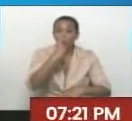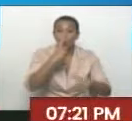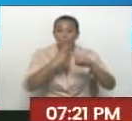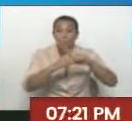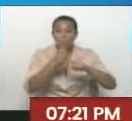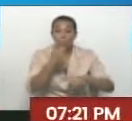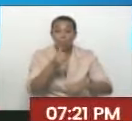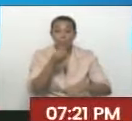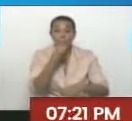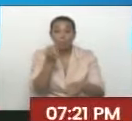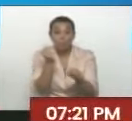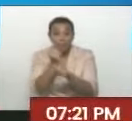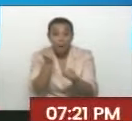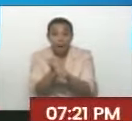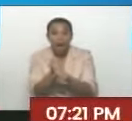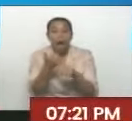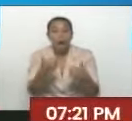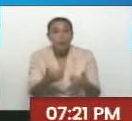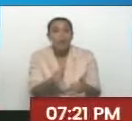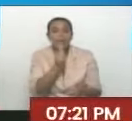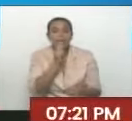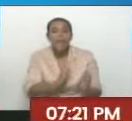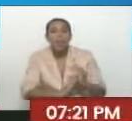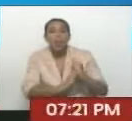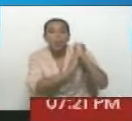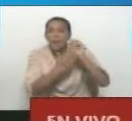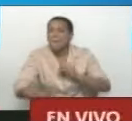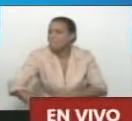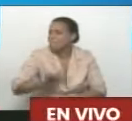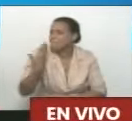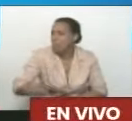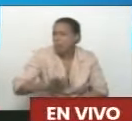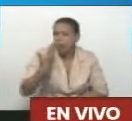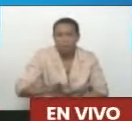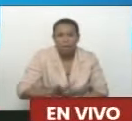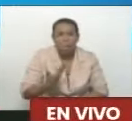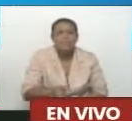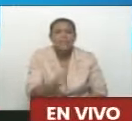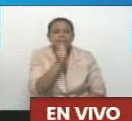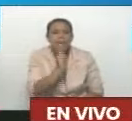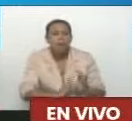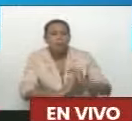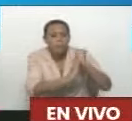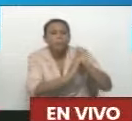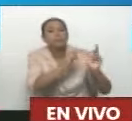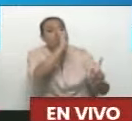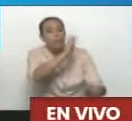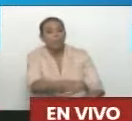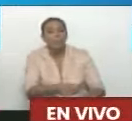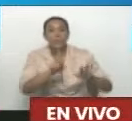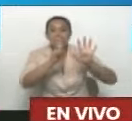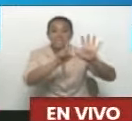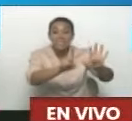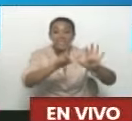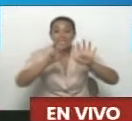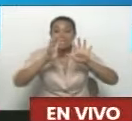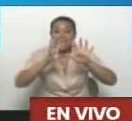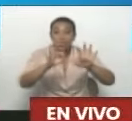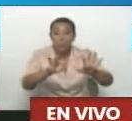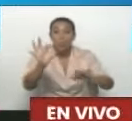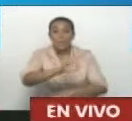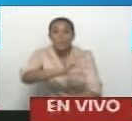1x10 del buen gobierno, como lo vamos a ver ahora, es un elemento fundamental. Tenemos un